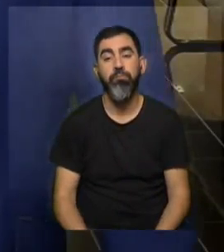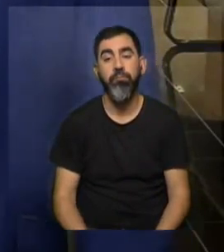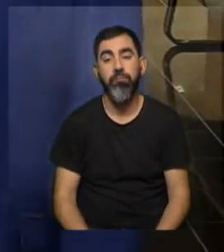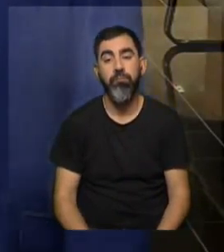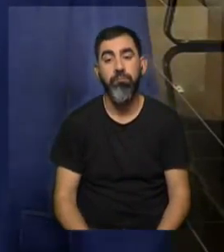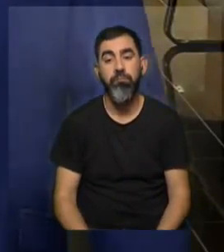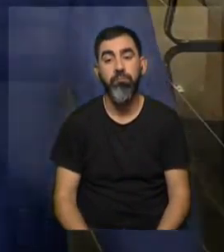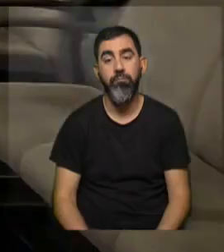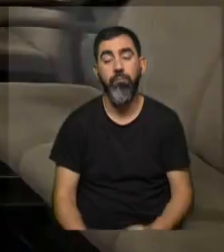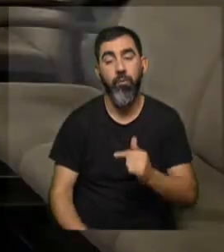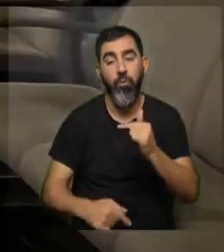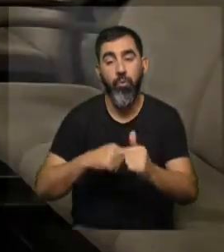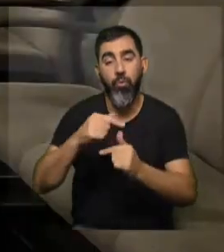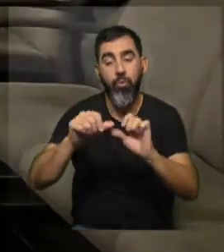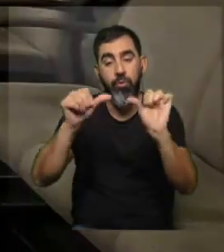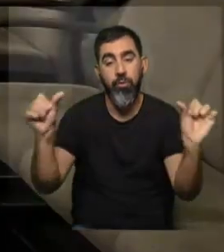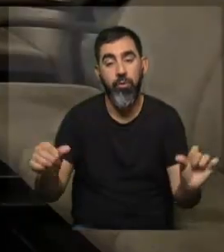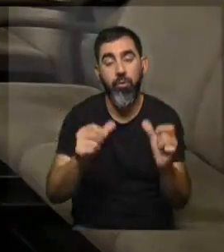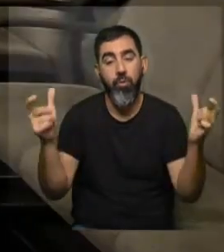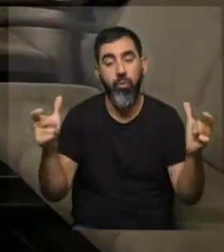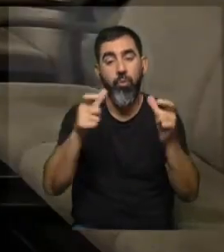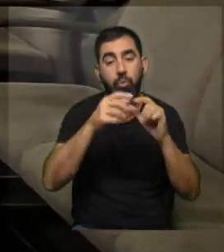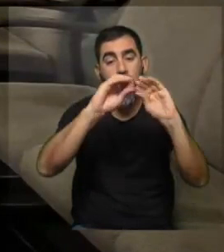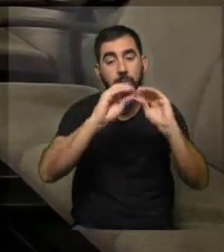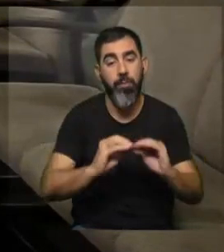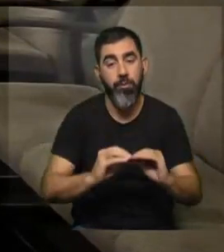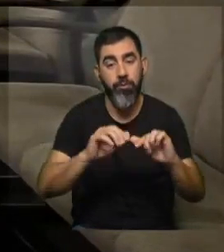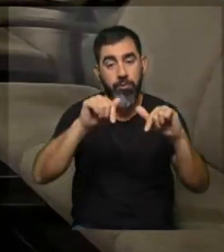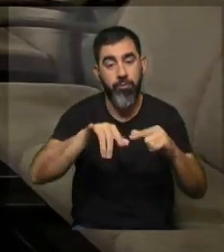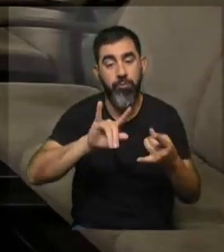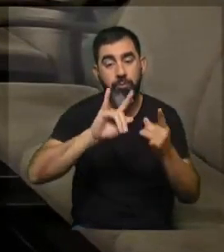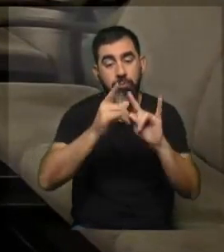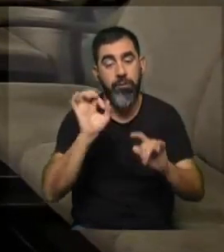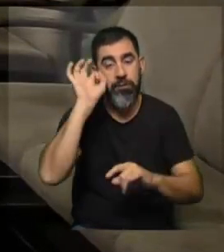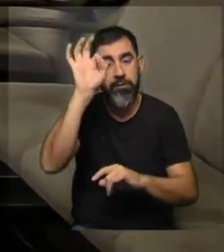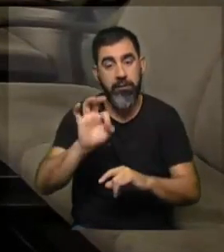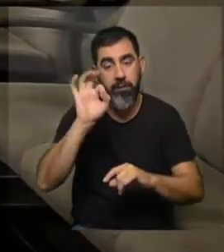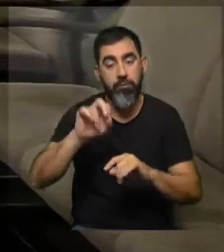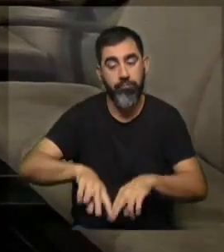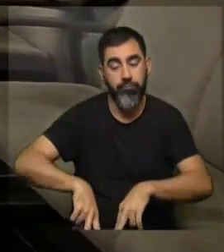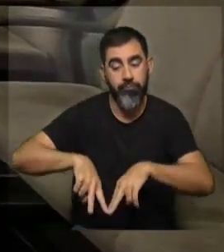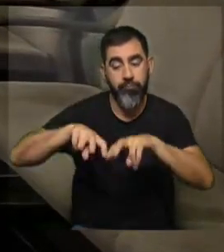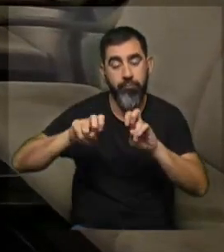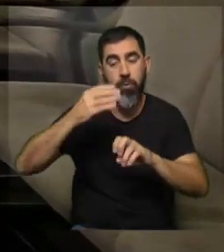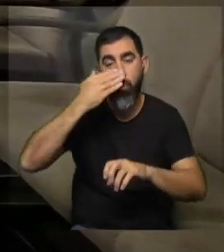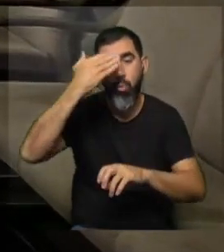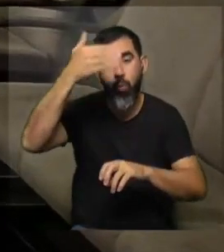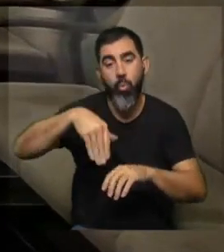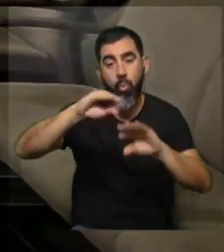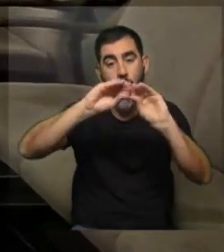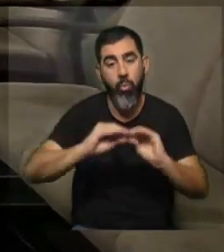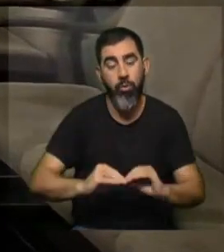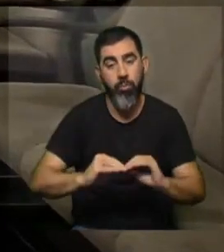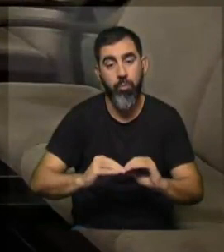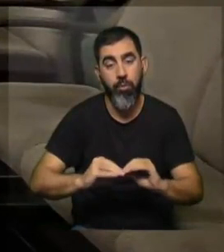Así es rosina continúa la intensa actividad de la comisión de presupuesto integrada con Hacienda del senado analizando Esta última rendición de